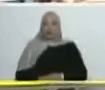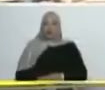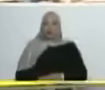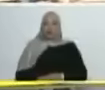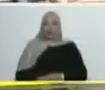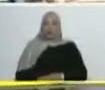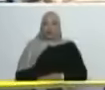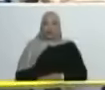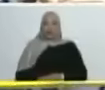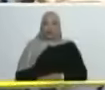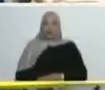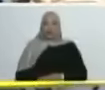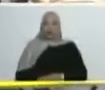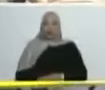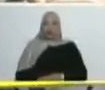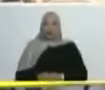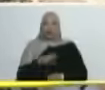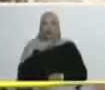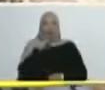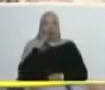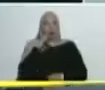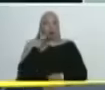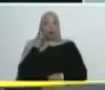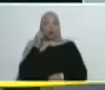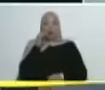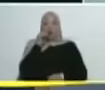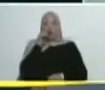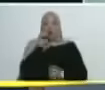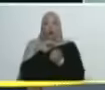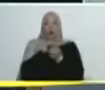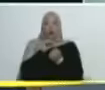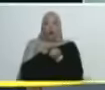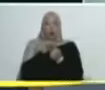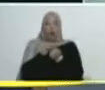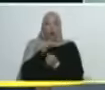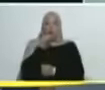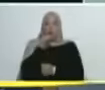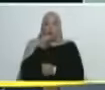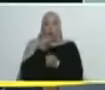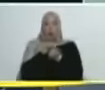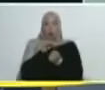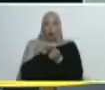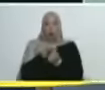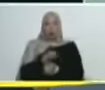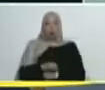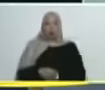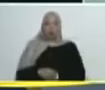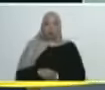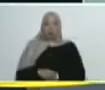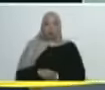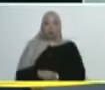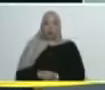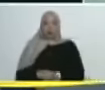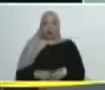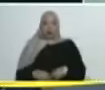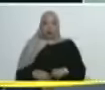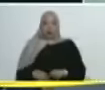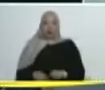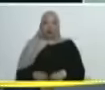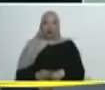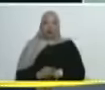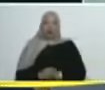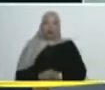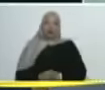Es el mejor energético que hay. Tomen aguecoco, que el 28 es la cosa.